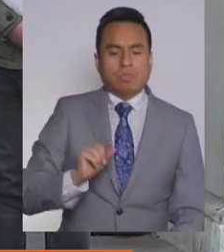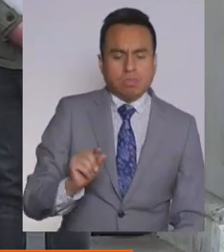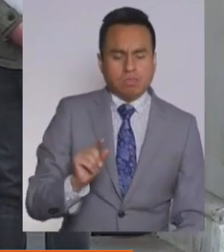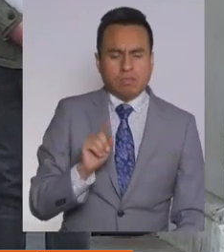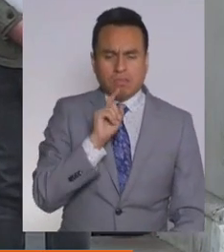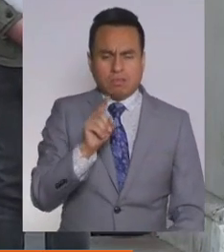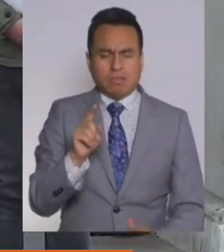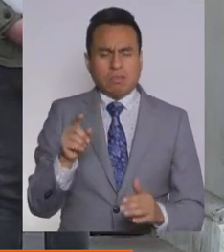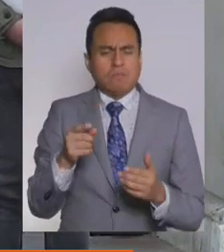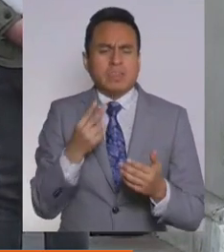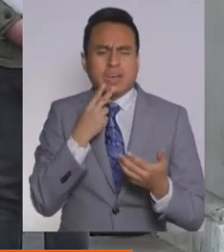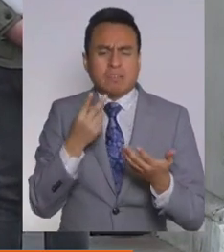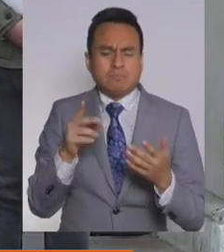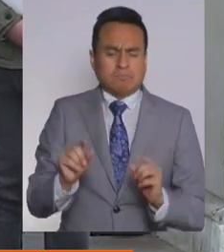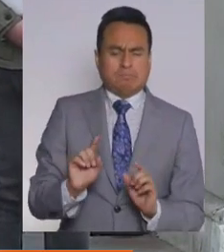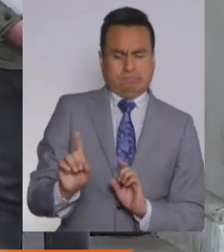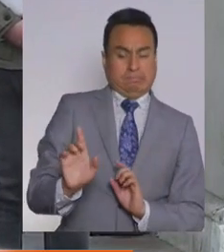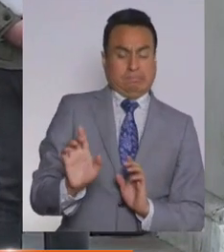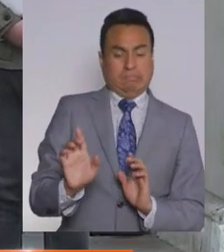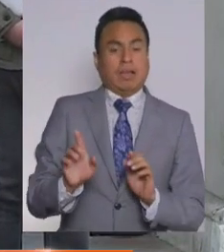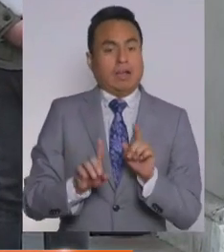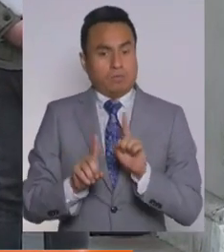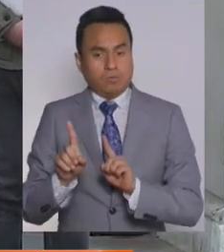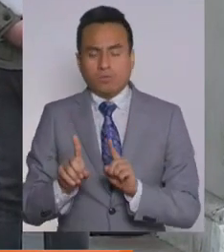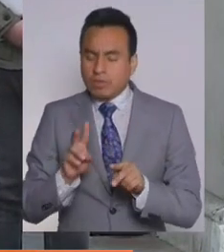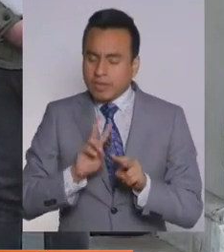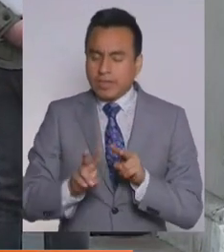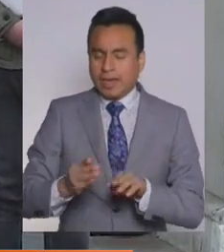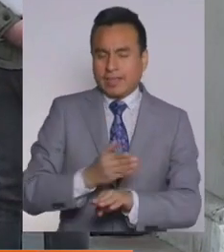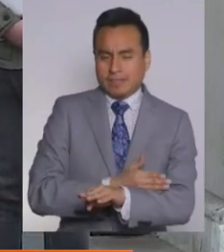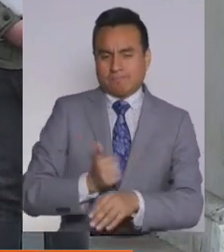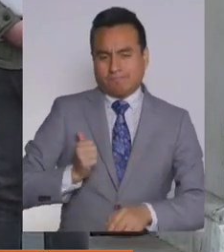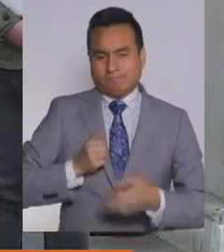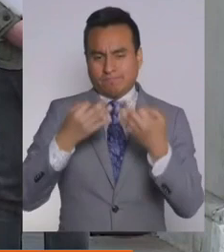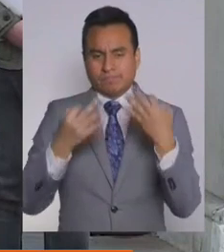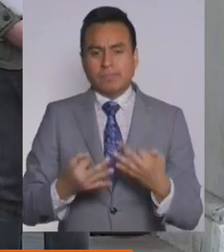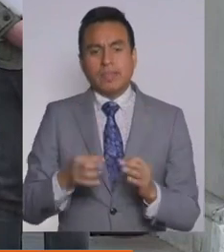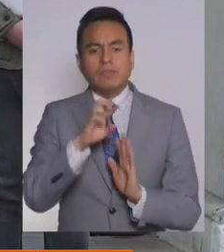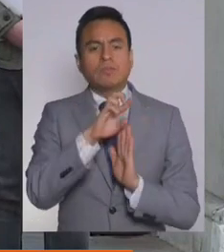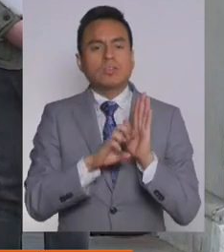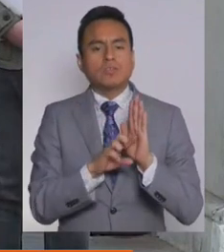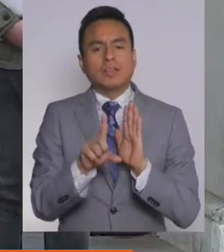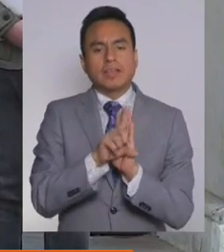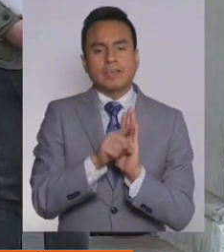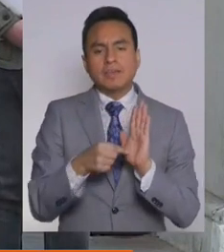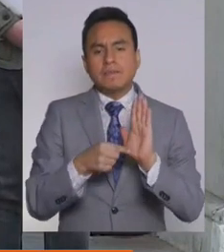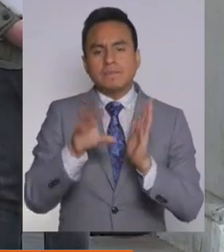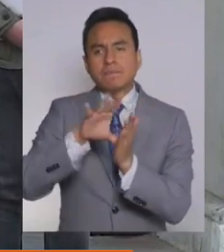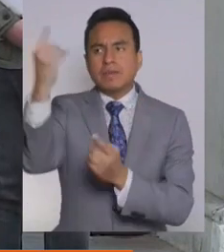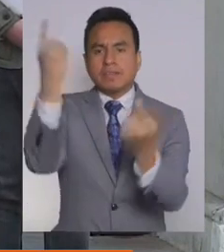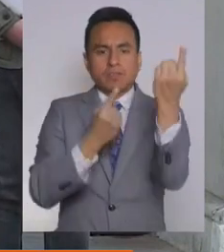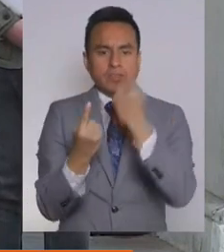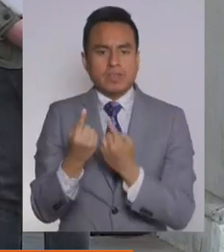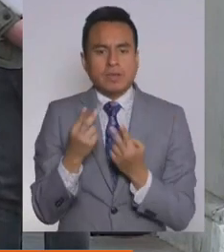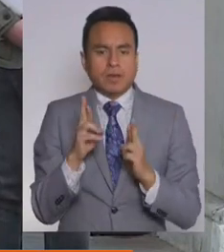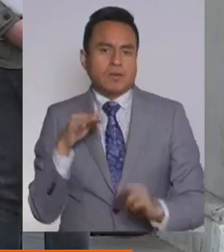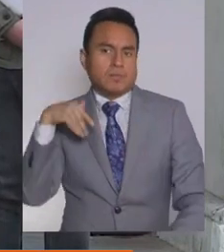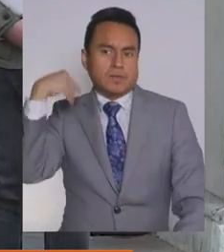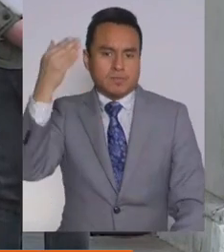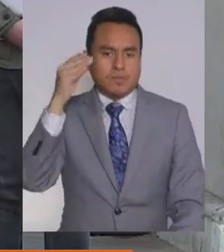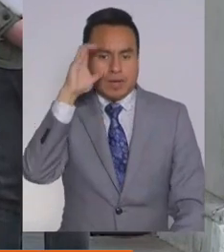si no se realiza como corresponde. Ese es el sentido de este proyecto de ley de migración. Eso es lo que esperamos y eso es lo que